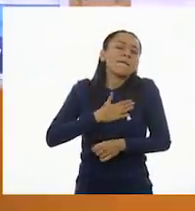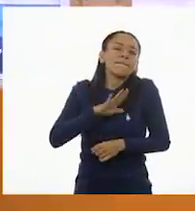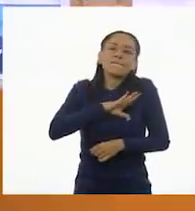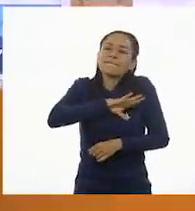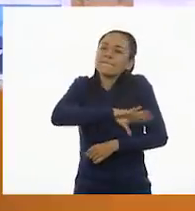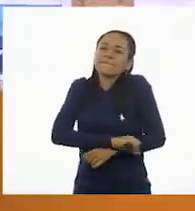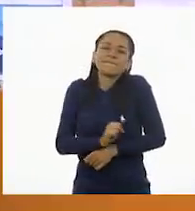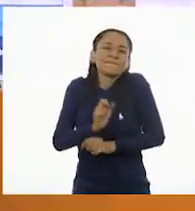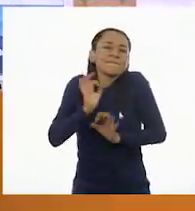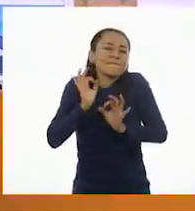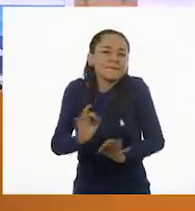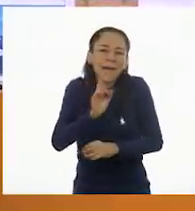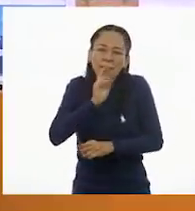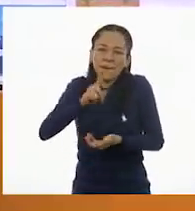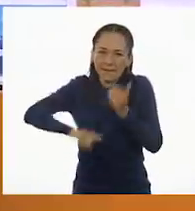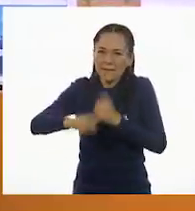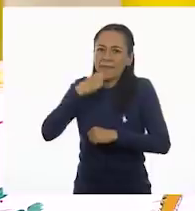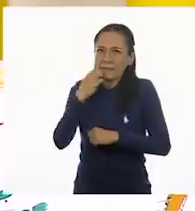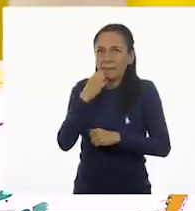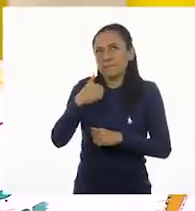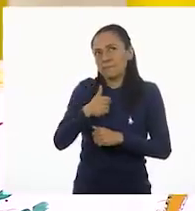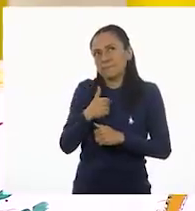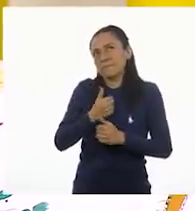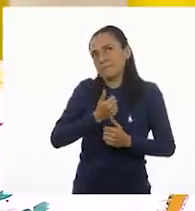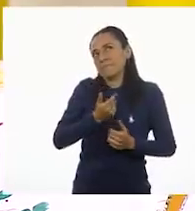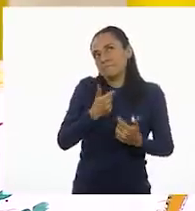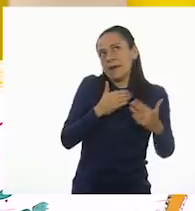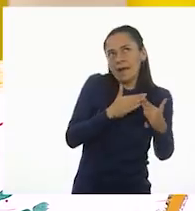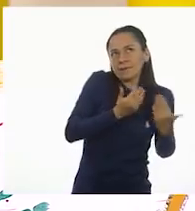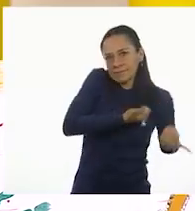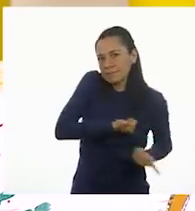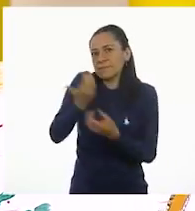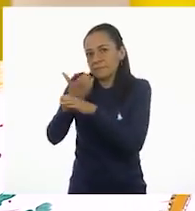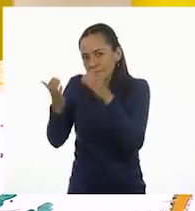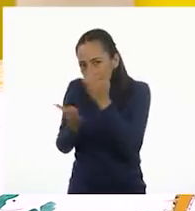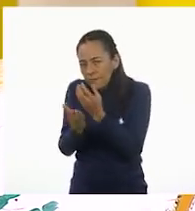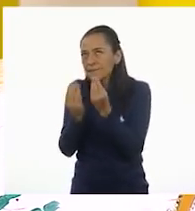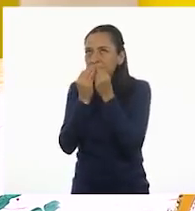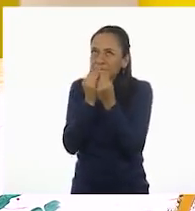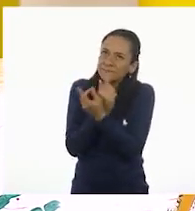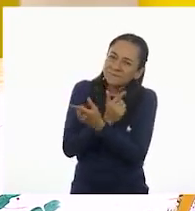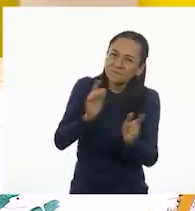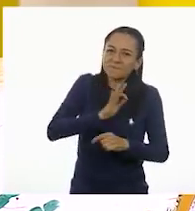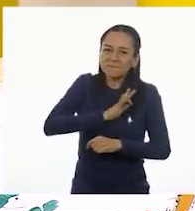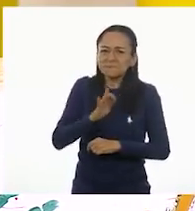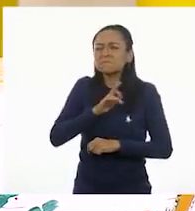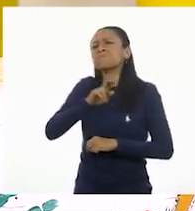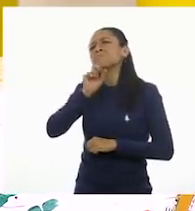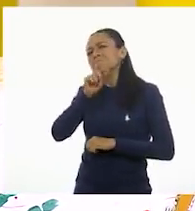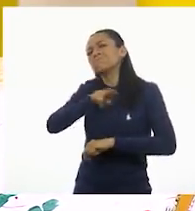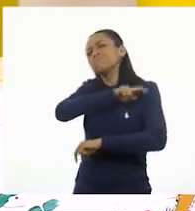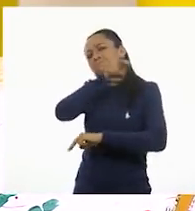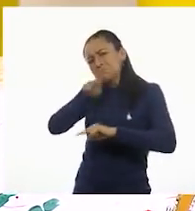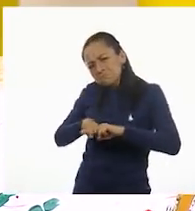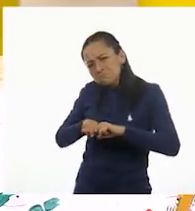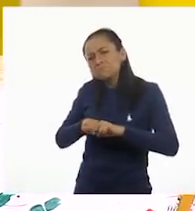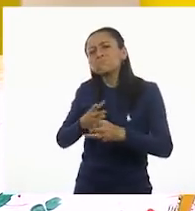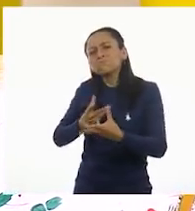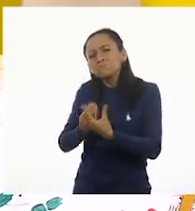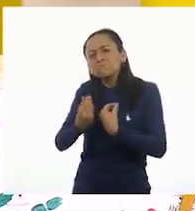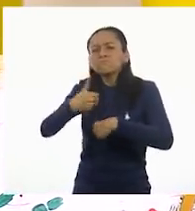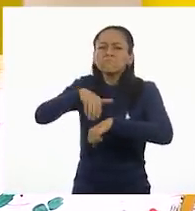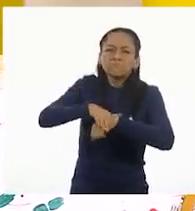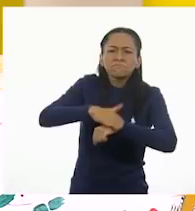comer lo que llevo de mi casa y también puedo sentarme y platicar con mis amigas y mis amigos de